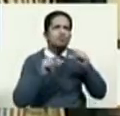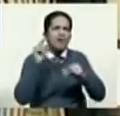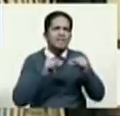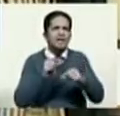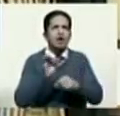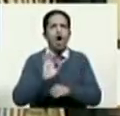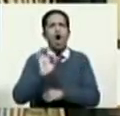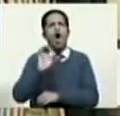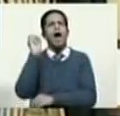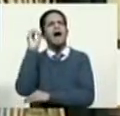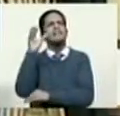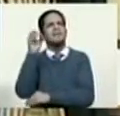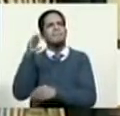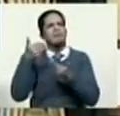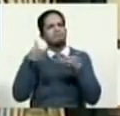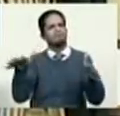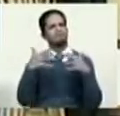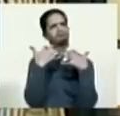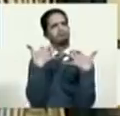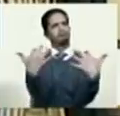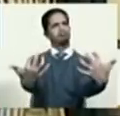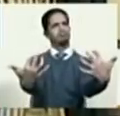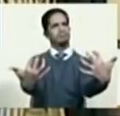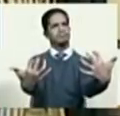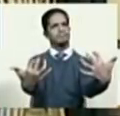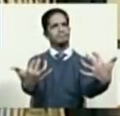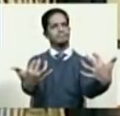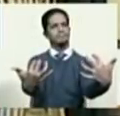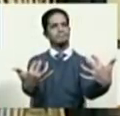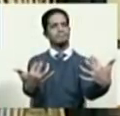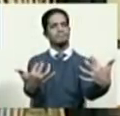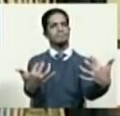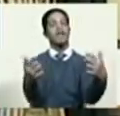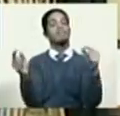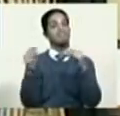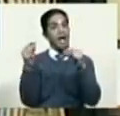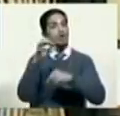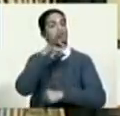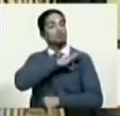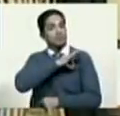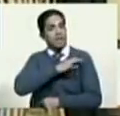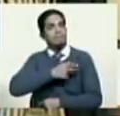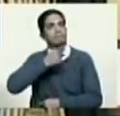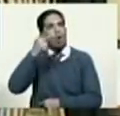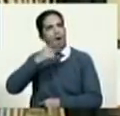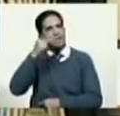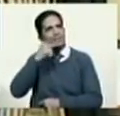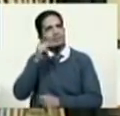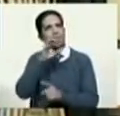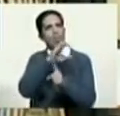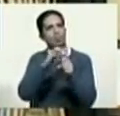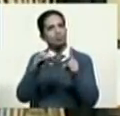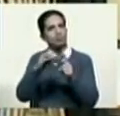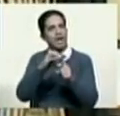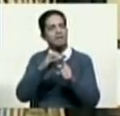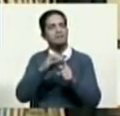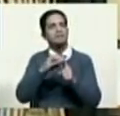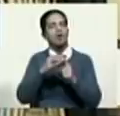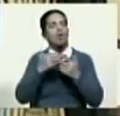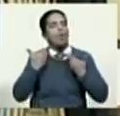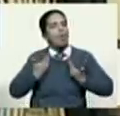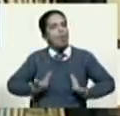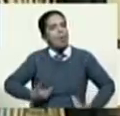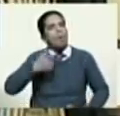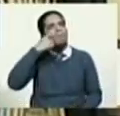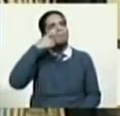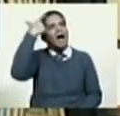abiertas, unitarias, un gran diálogo social, político, cultural, humano, que dé